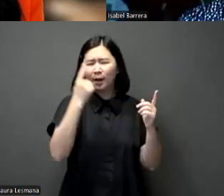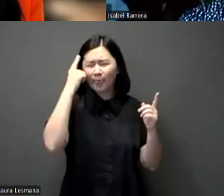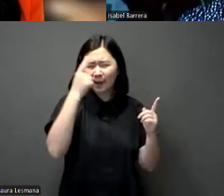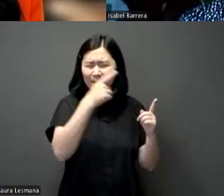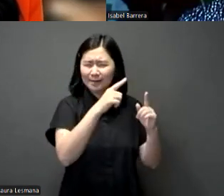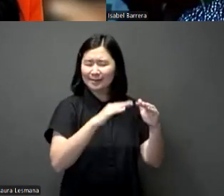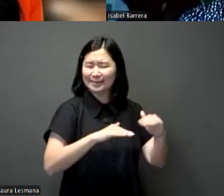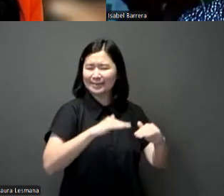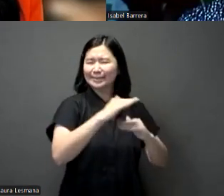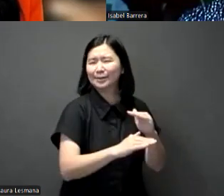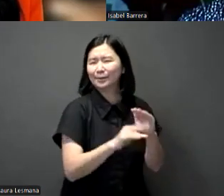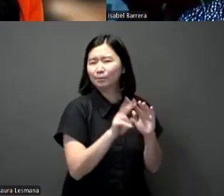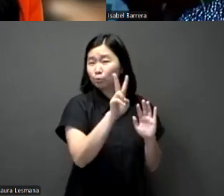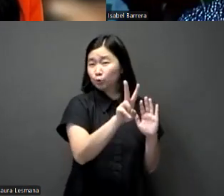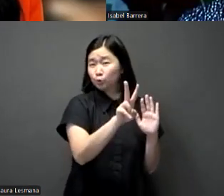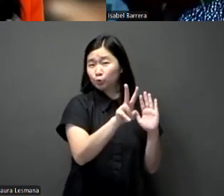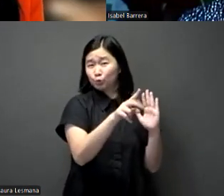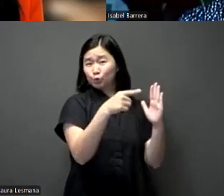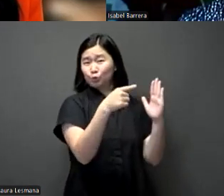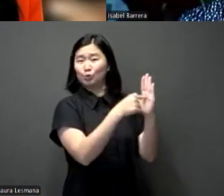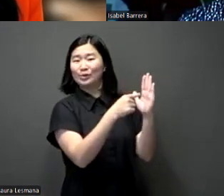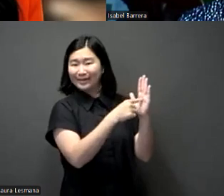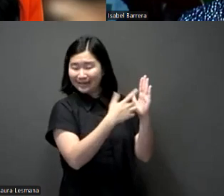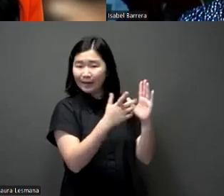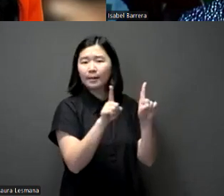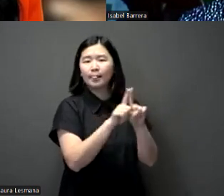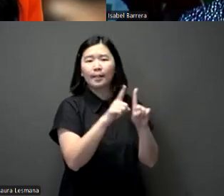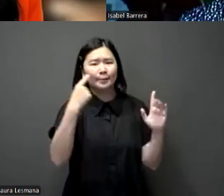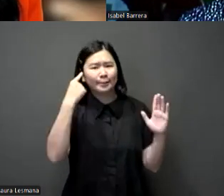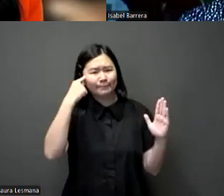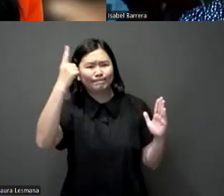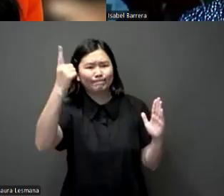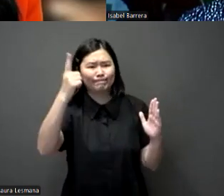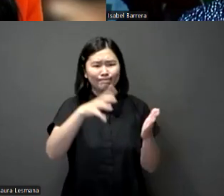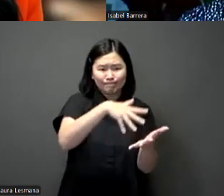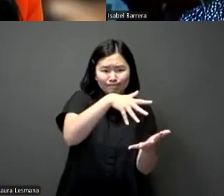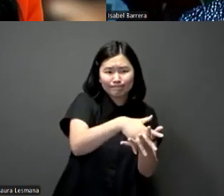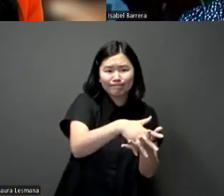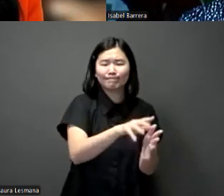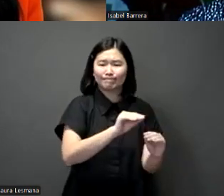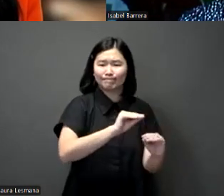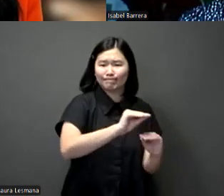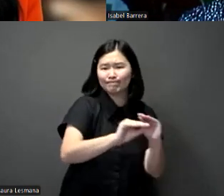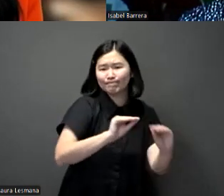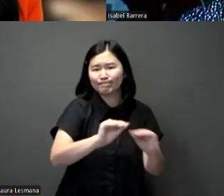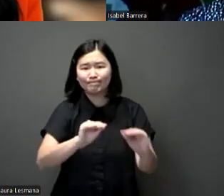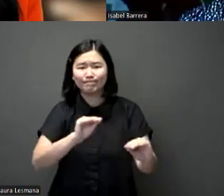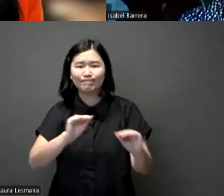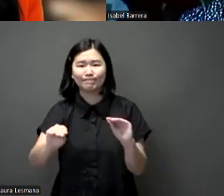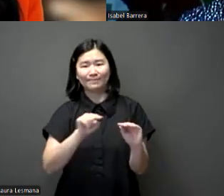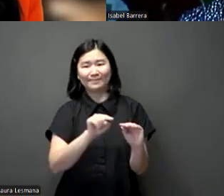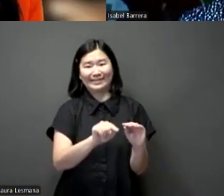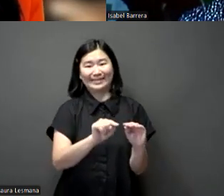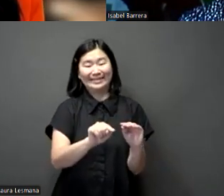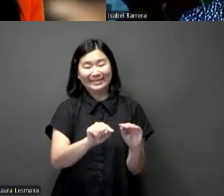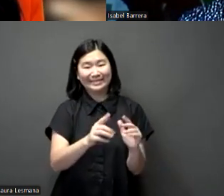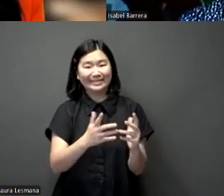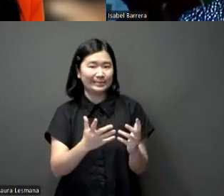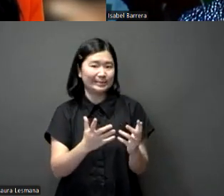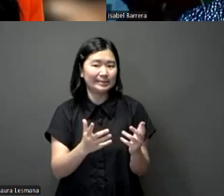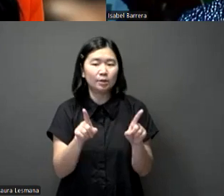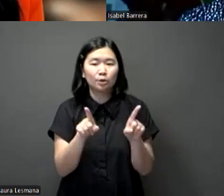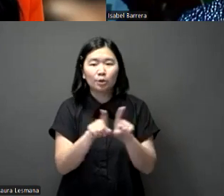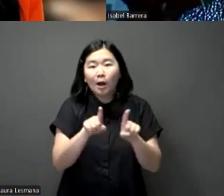limitaciones también de acceso a la población desde distintas perspectivas, justamente asociados a la determinación social, desde el punto de vista